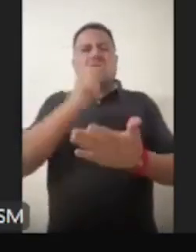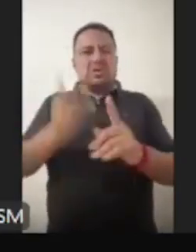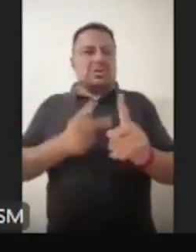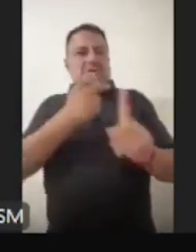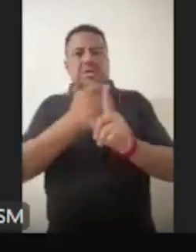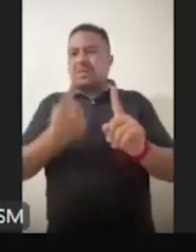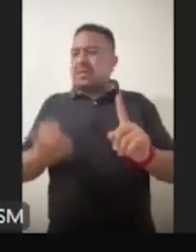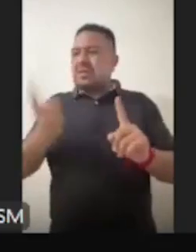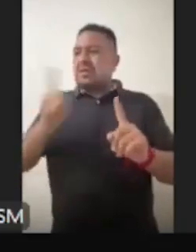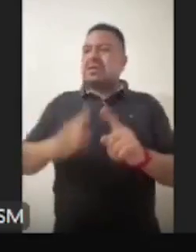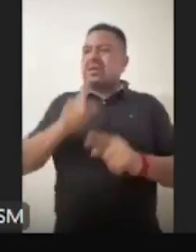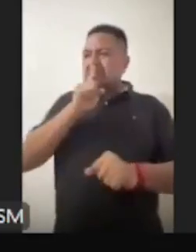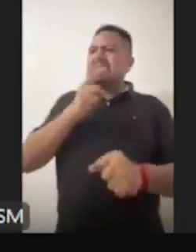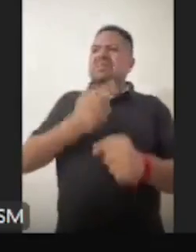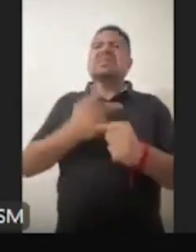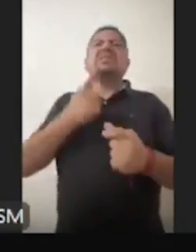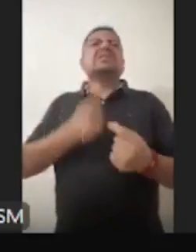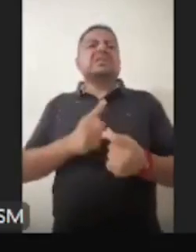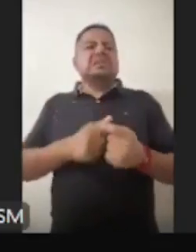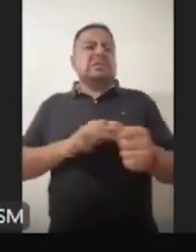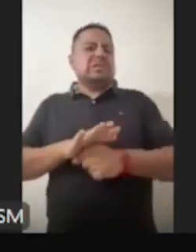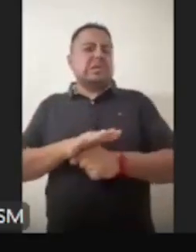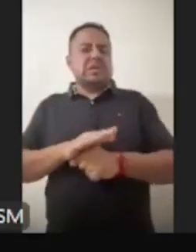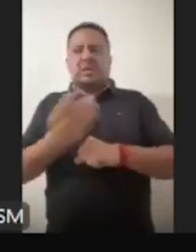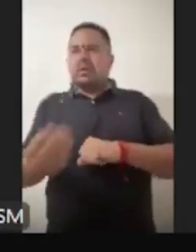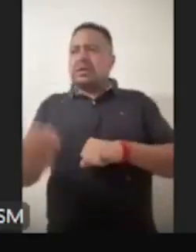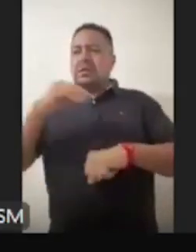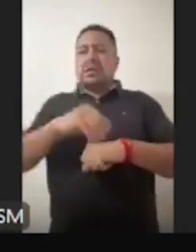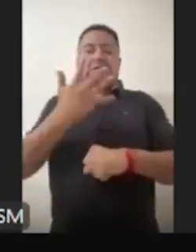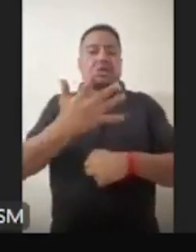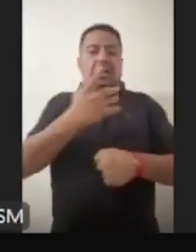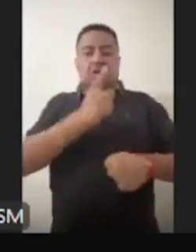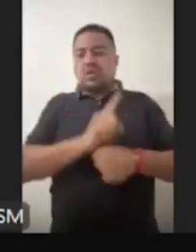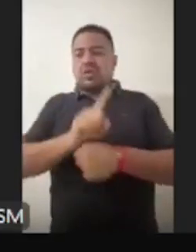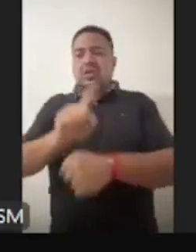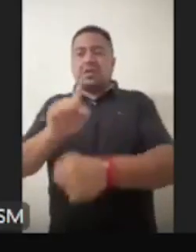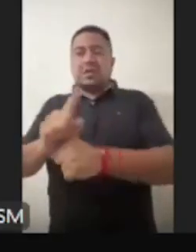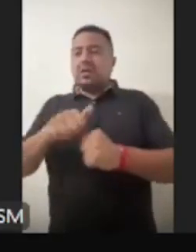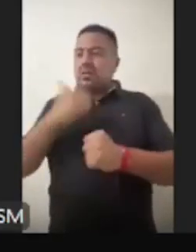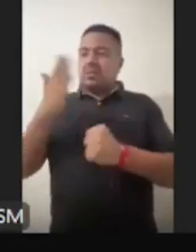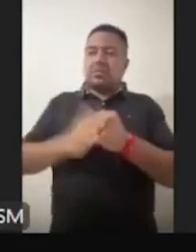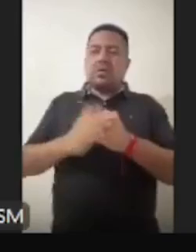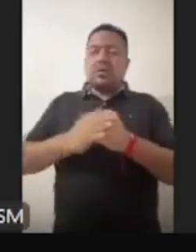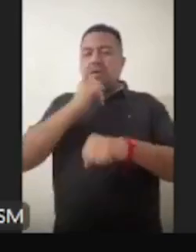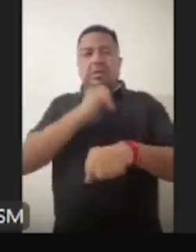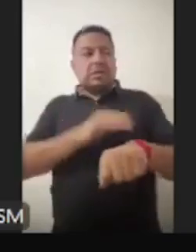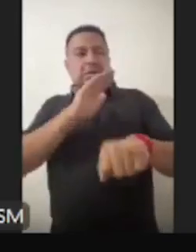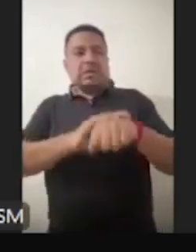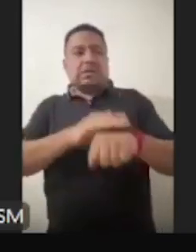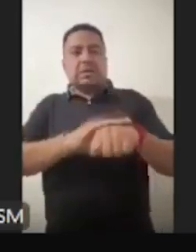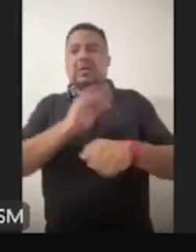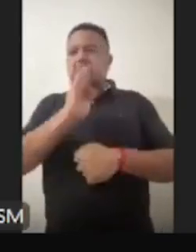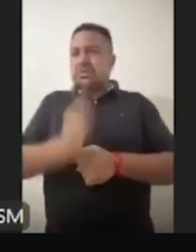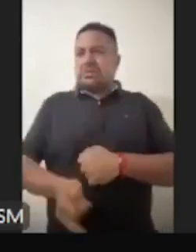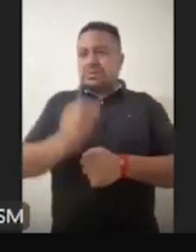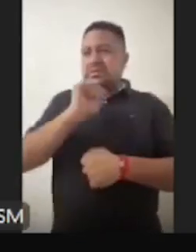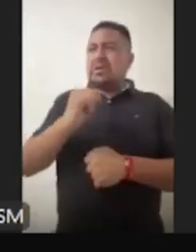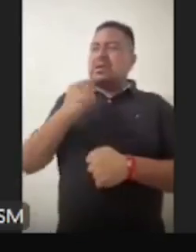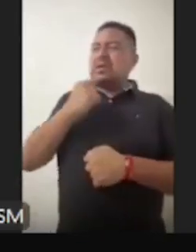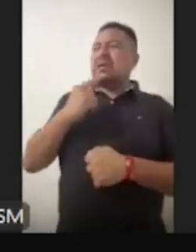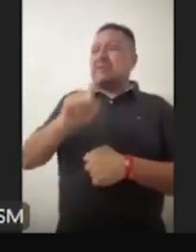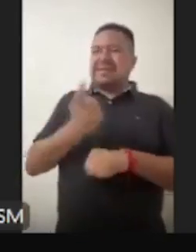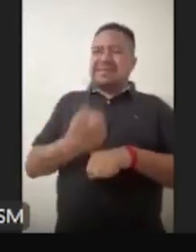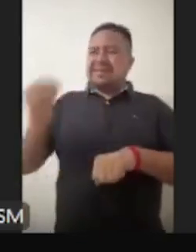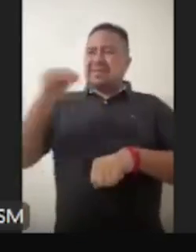a la autoridad responsable que en el término de 5 días naturales siguientes a su notificación admitiera la queja presentada por la parte